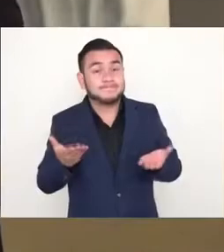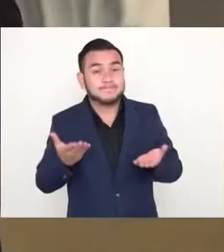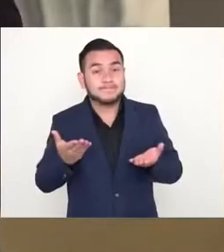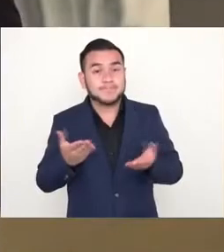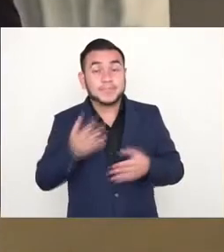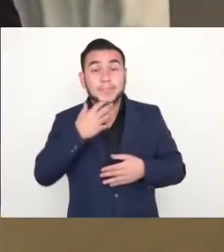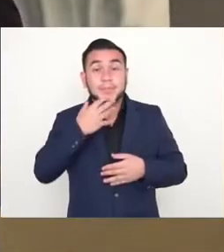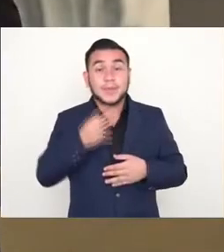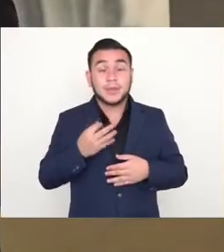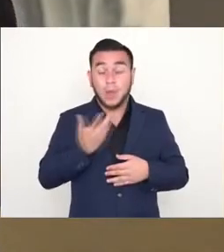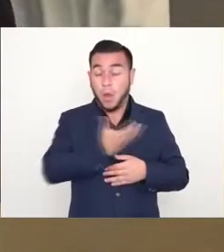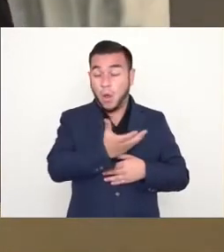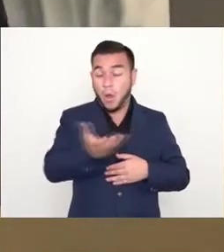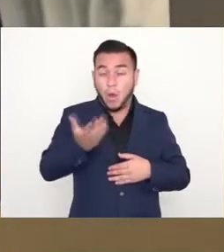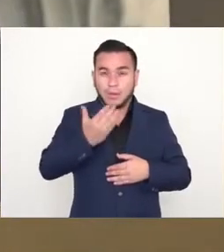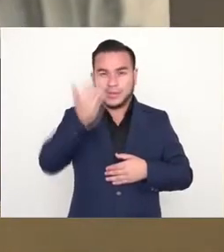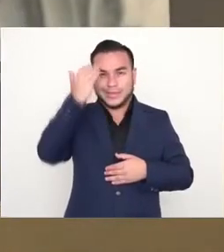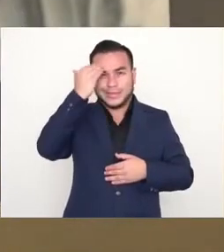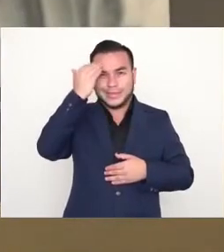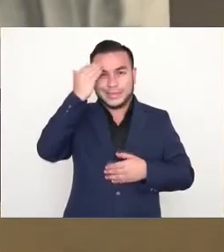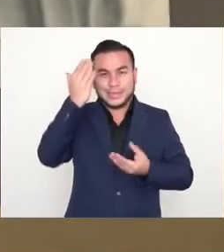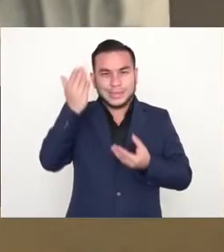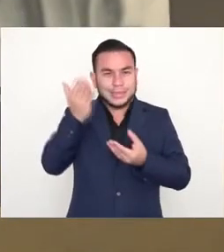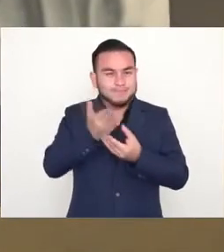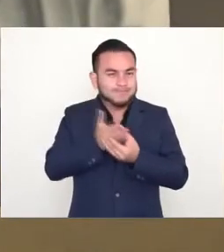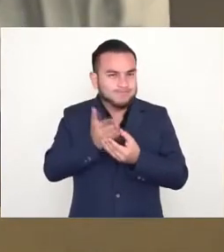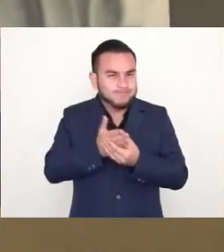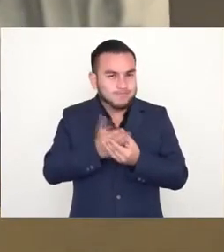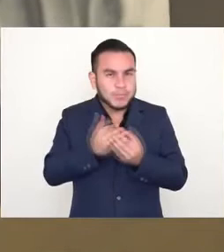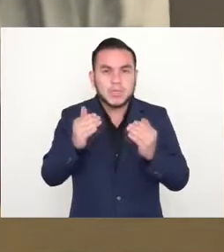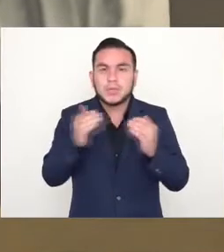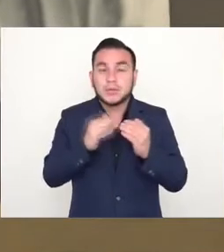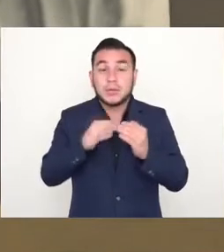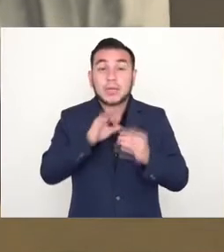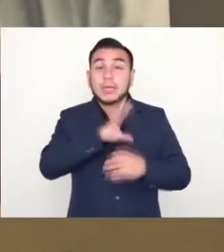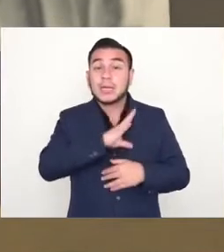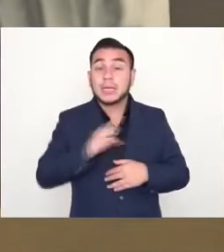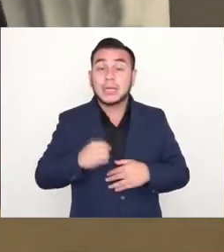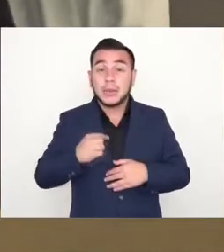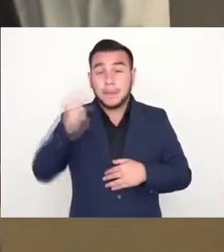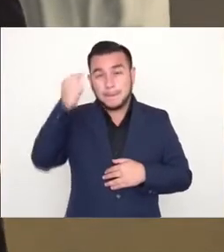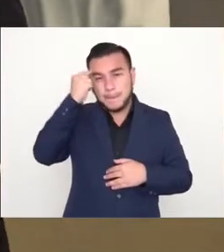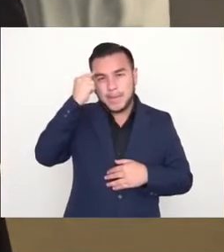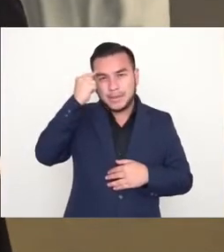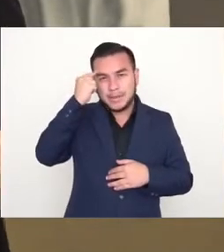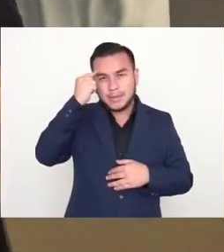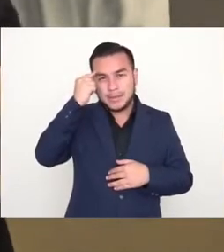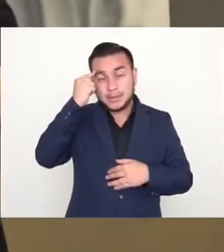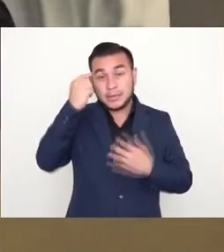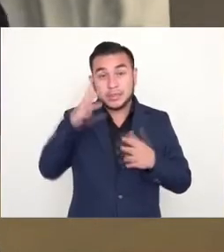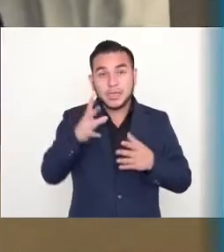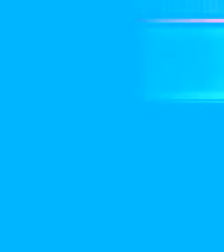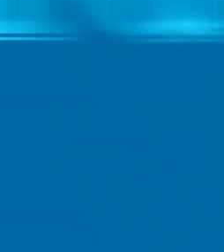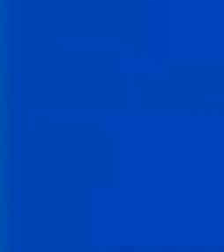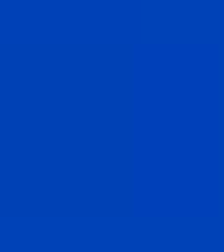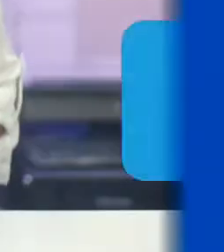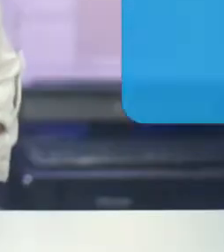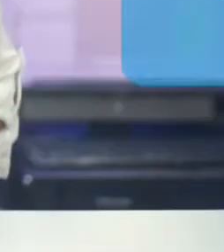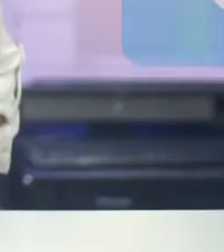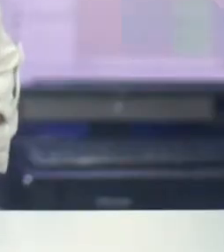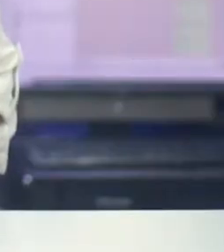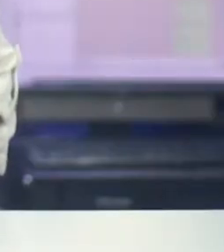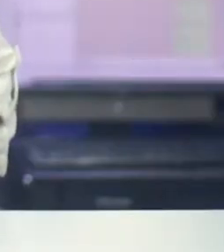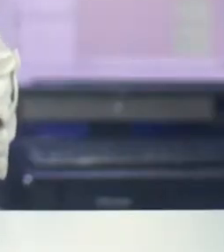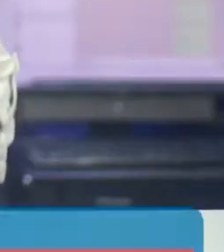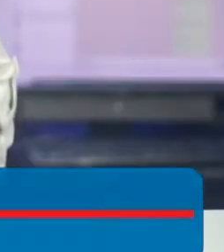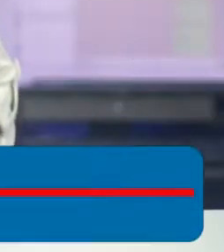AP afirmó que tres fuentes indicaron que los funcionarios se aseguraron que Bukele no usara el encuentro para fines políticos. Este 9